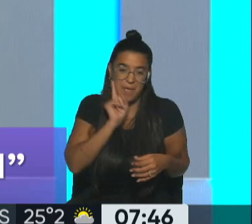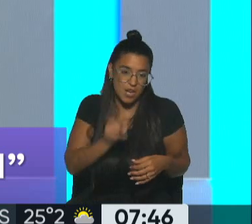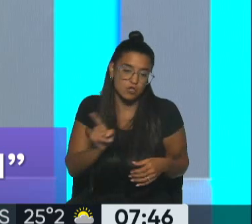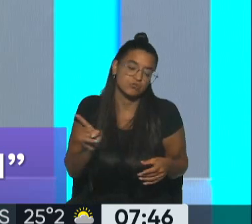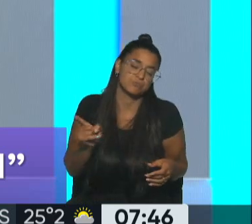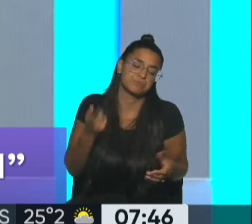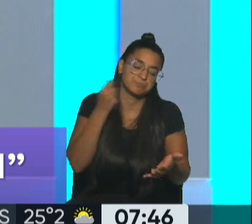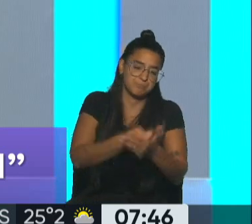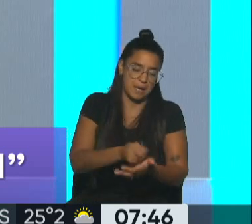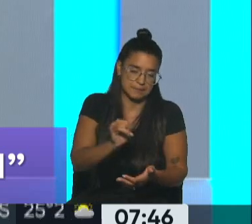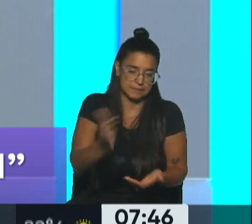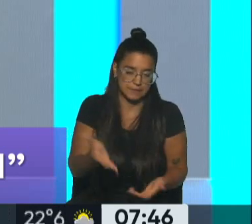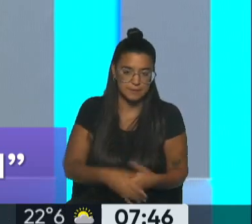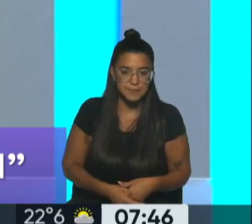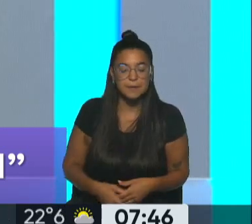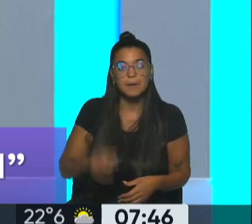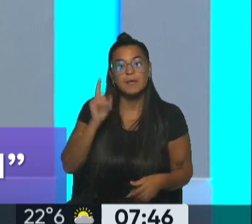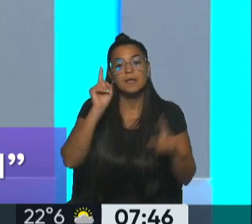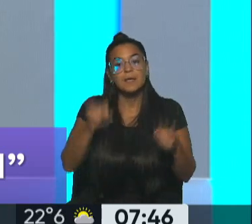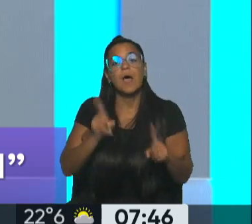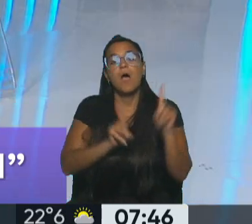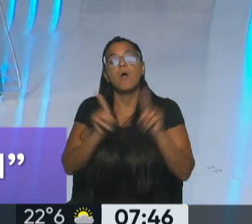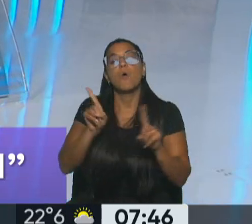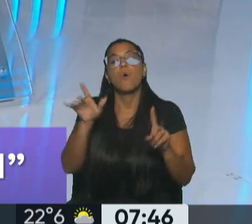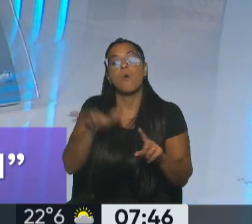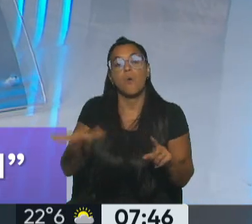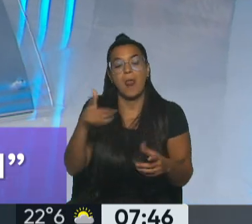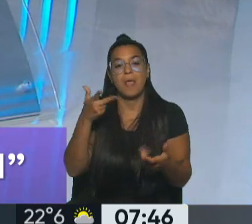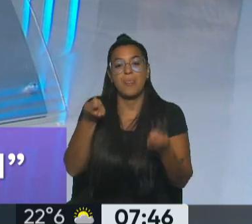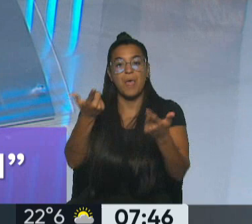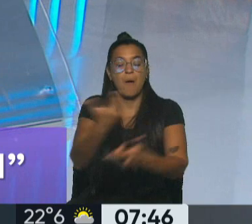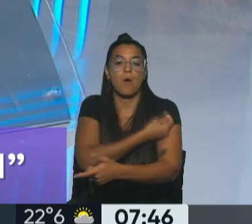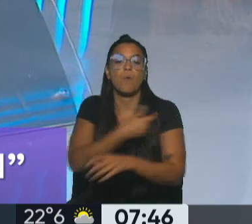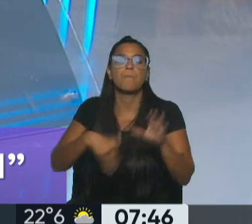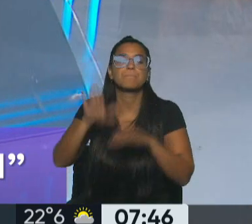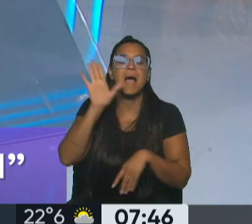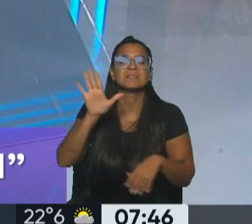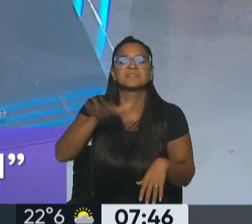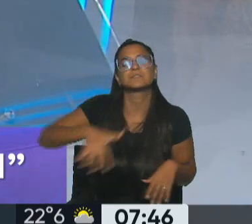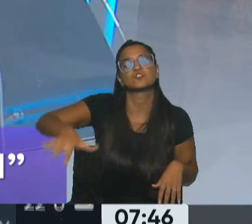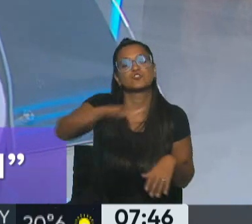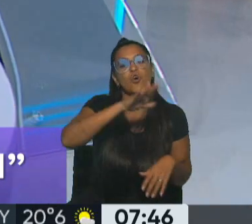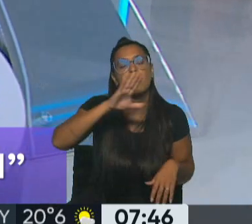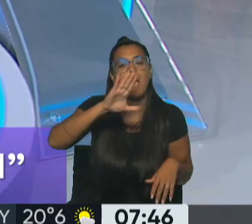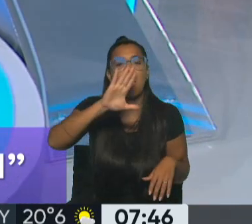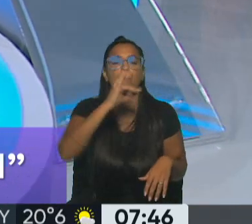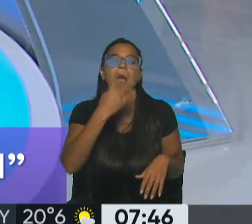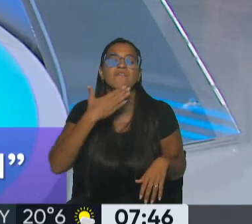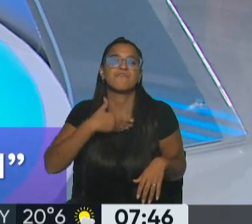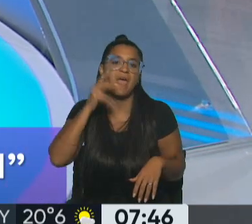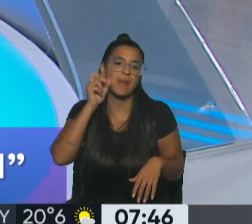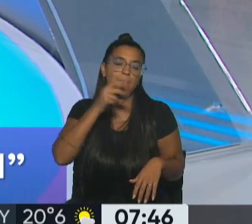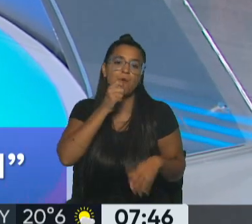mínimo y en algunos lugares también se aportan vacunas sobre todo en las zonas buffer en las las zonas de frontera por